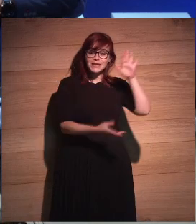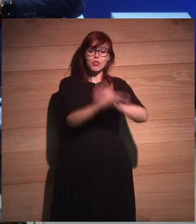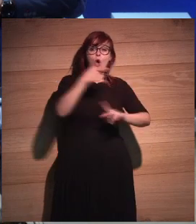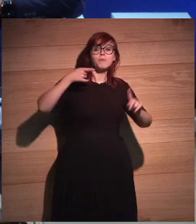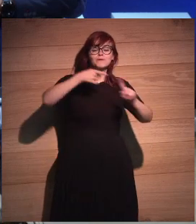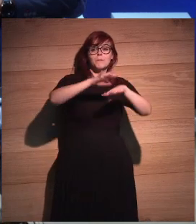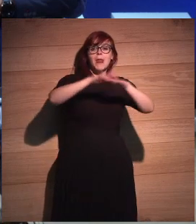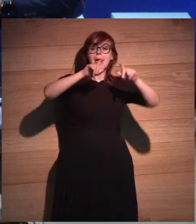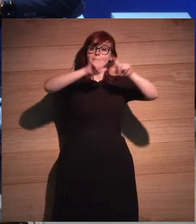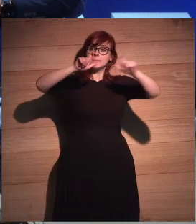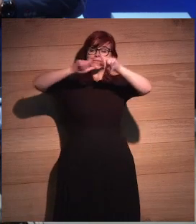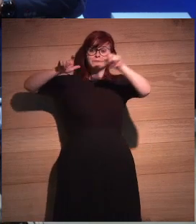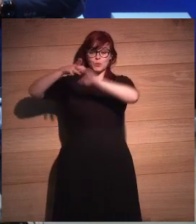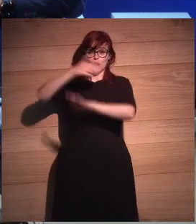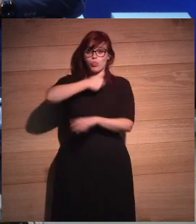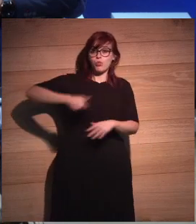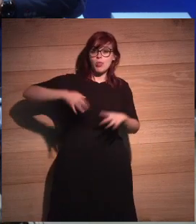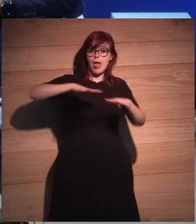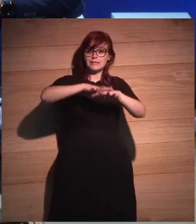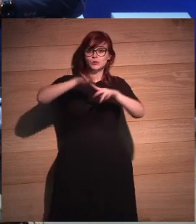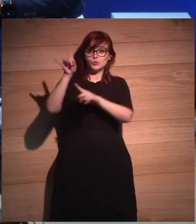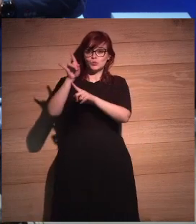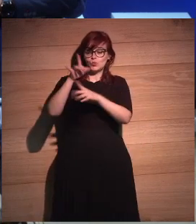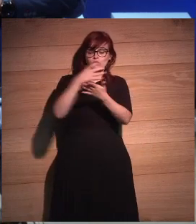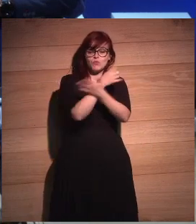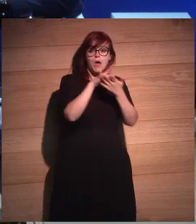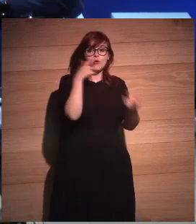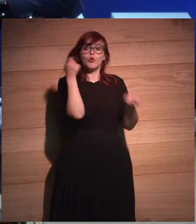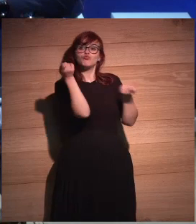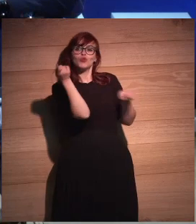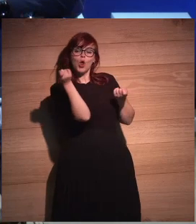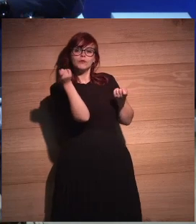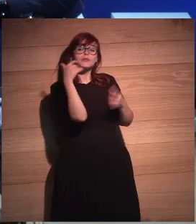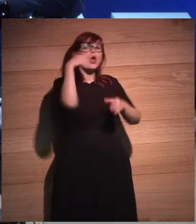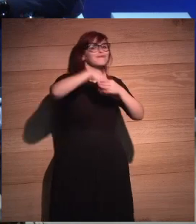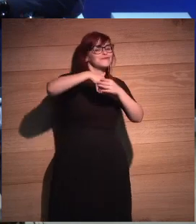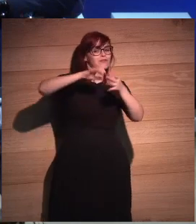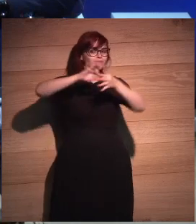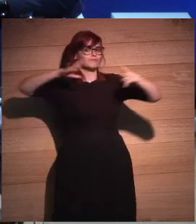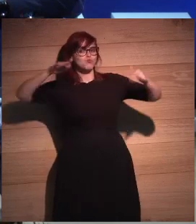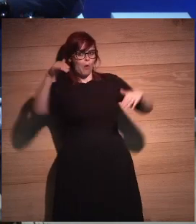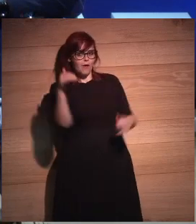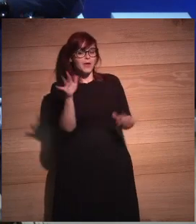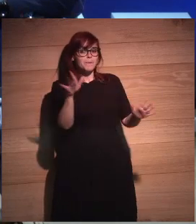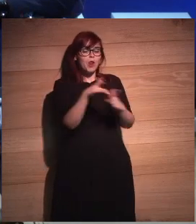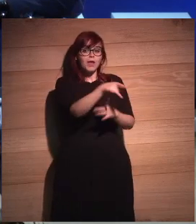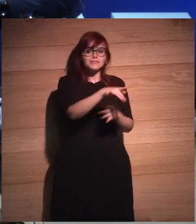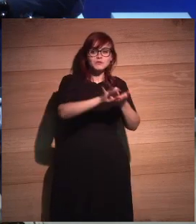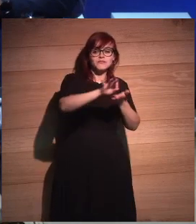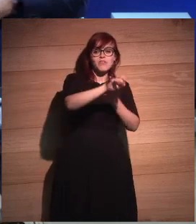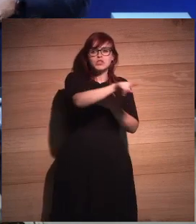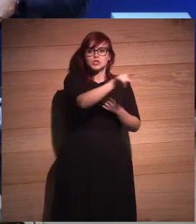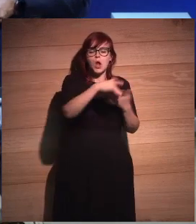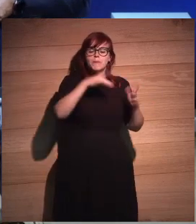asegurarse que las operadoras, que son las dueñas de las infraestructuras, no tienen control sobre sobre el contenido, sean servicios o